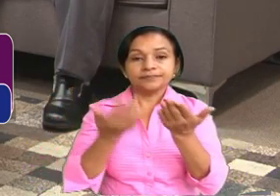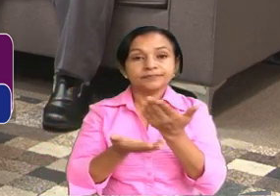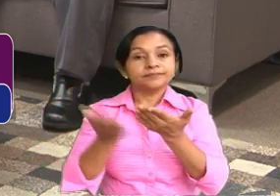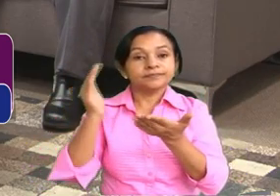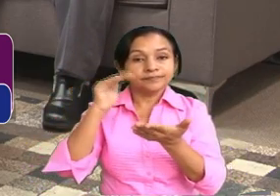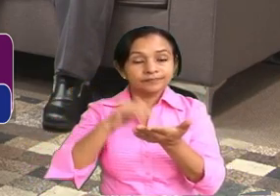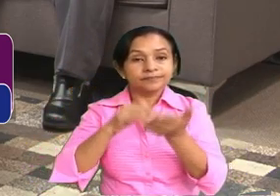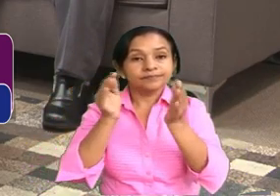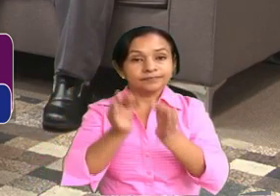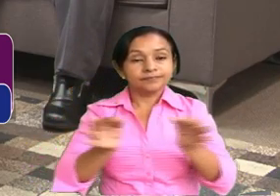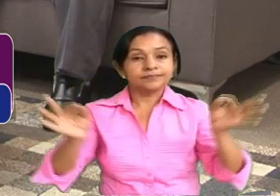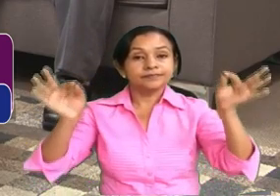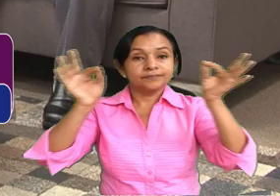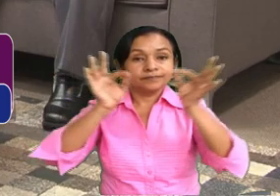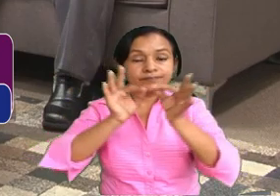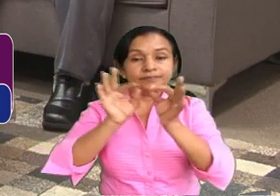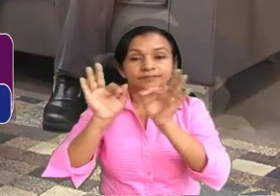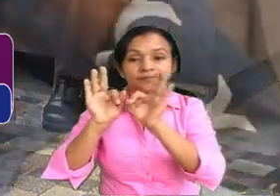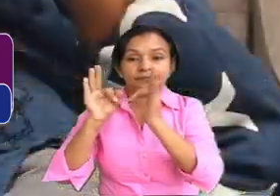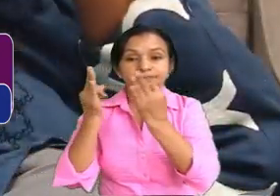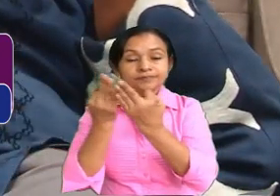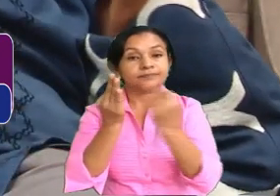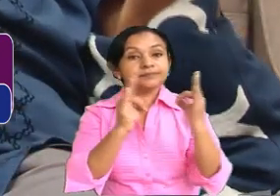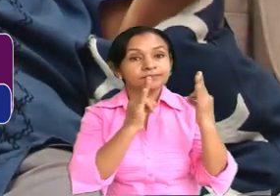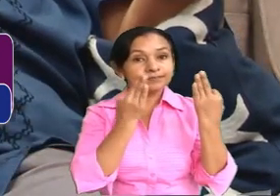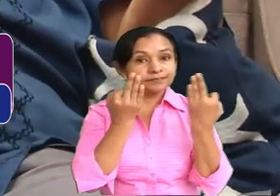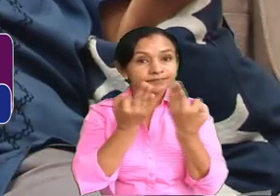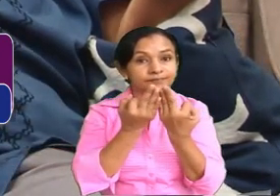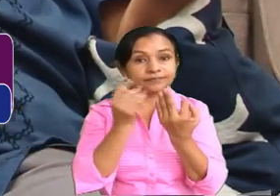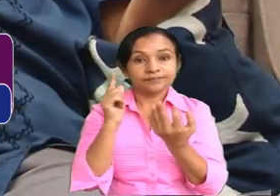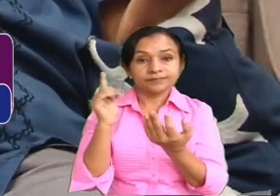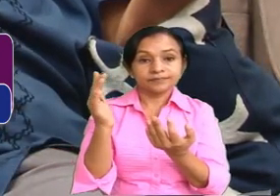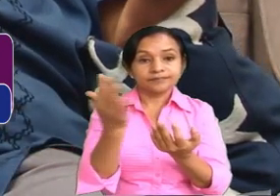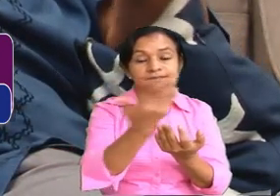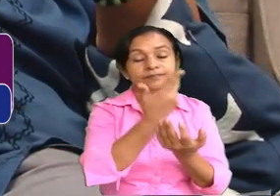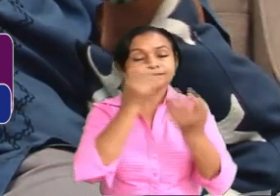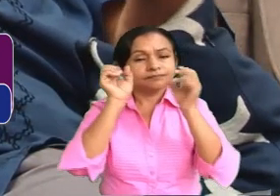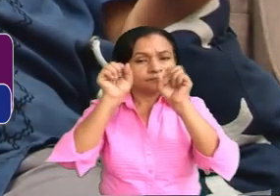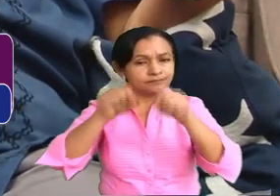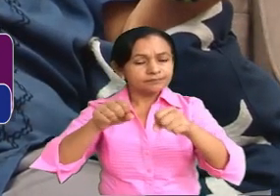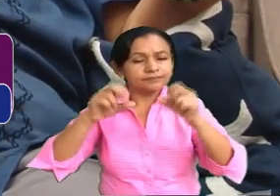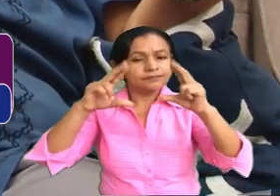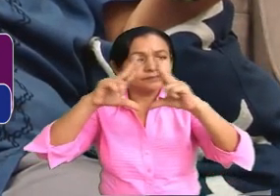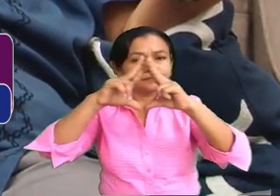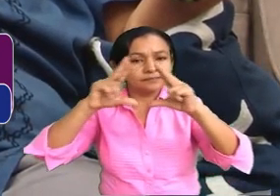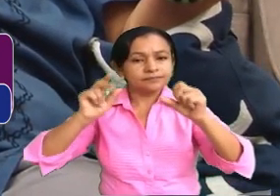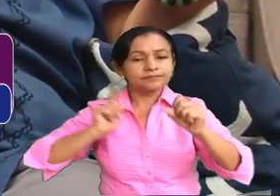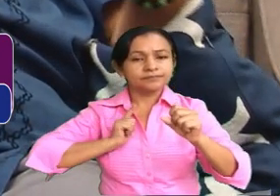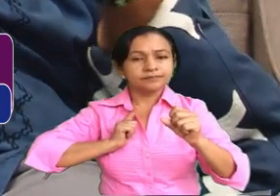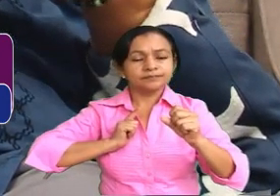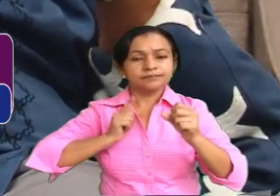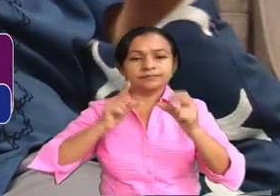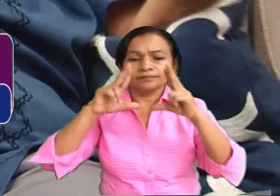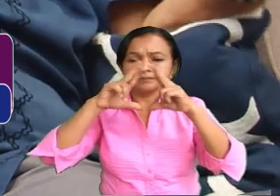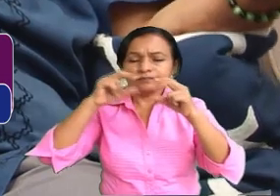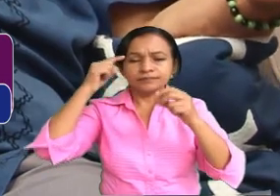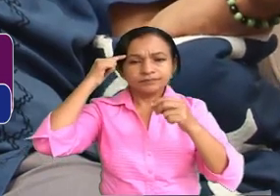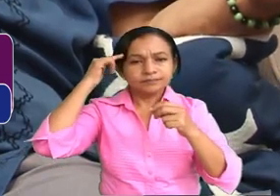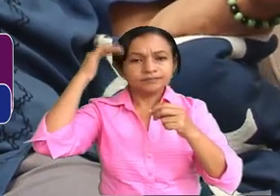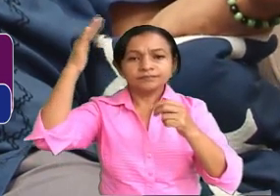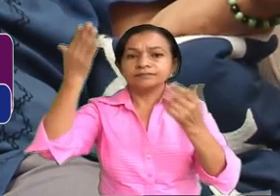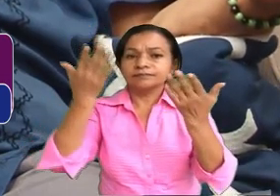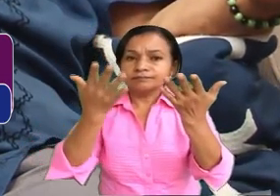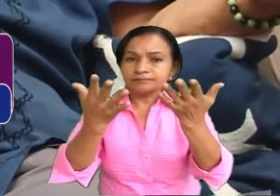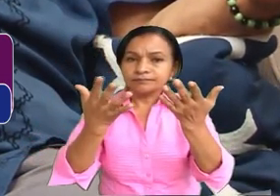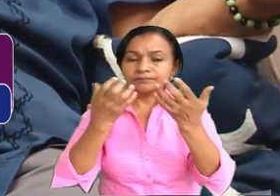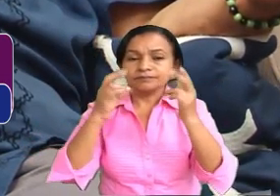algo importante en la familia para que nosotros podamos tener una Nicaragua que soñamos, una Nicaragua